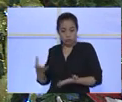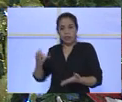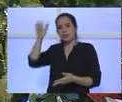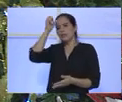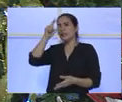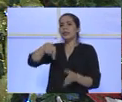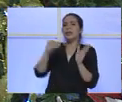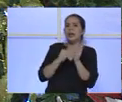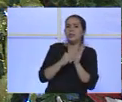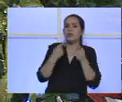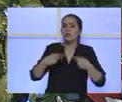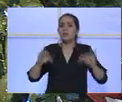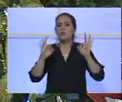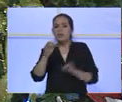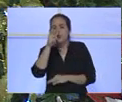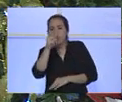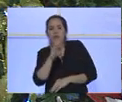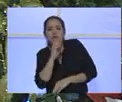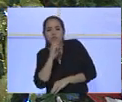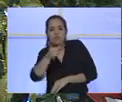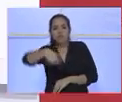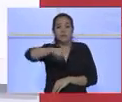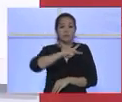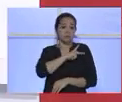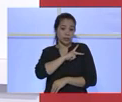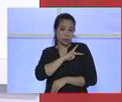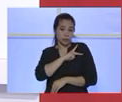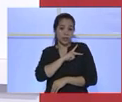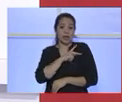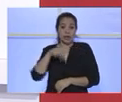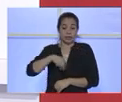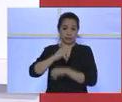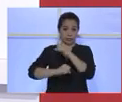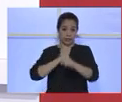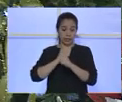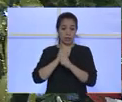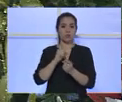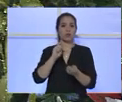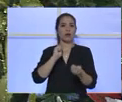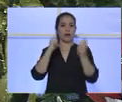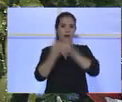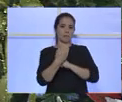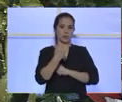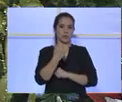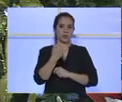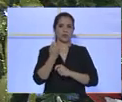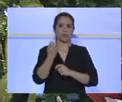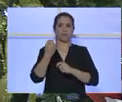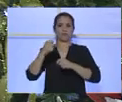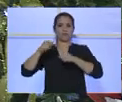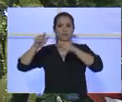acciones directas para la gente, presidente. Este año, bueno, con un cambio dentro de las administraciones, pero